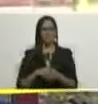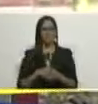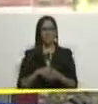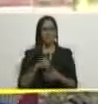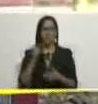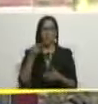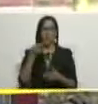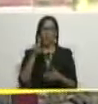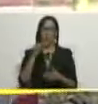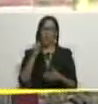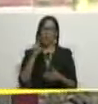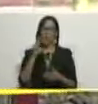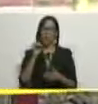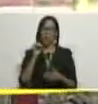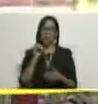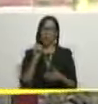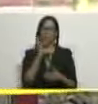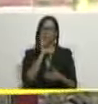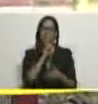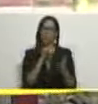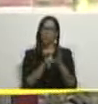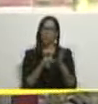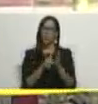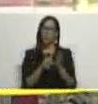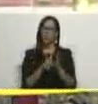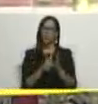Cuauro, ¿de dónde sale ese apellido, Jolfran?